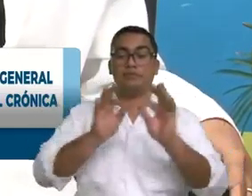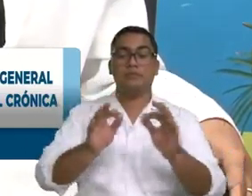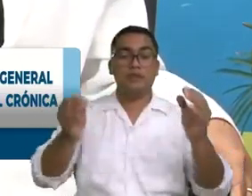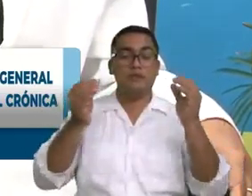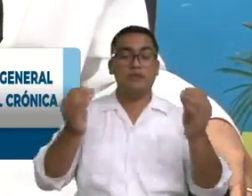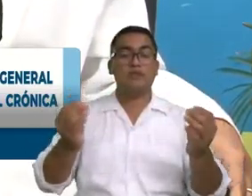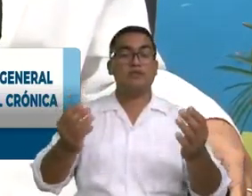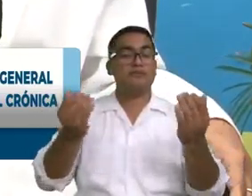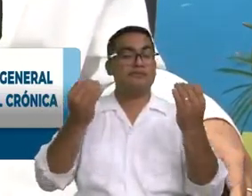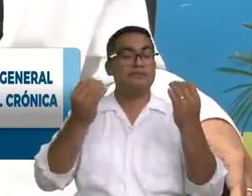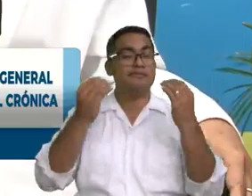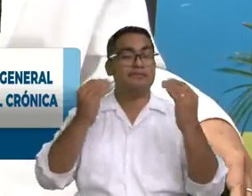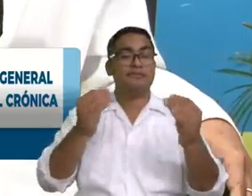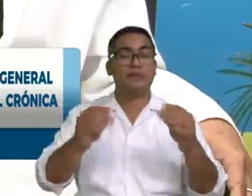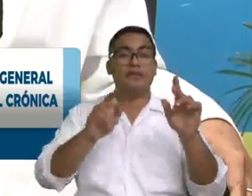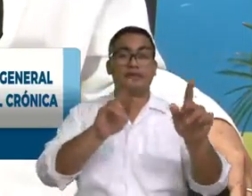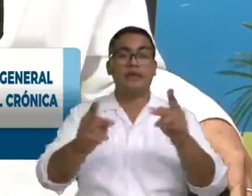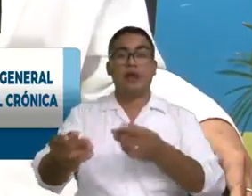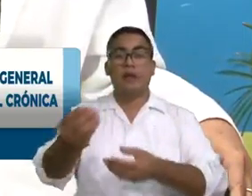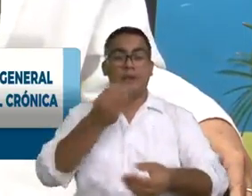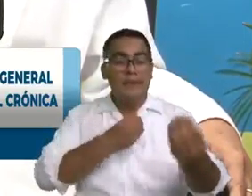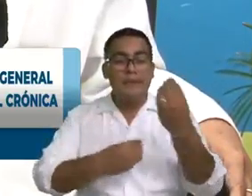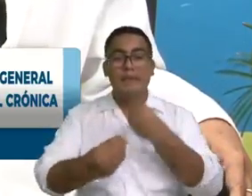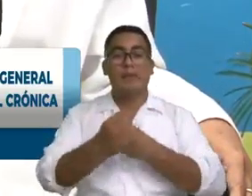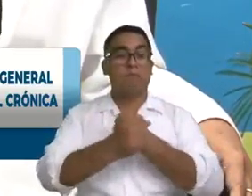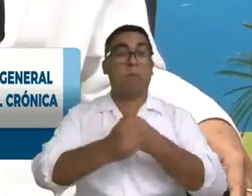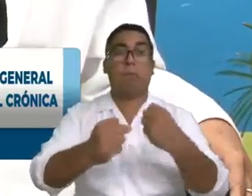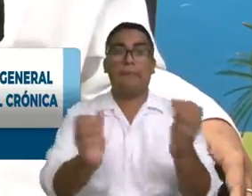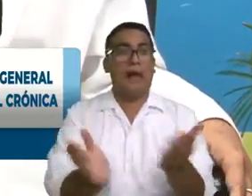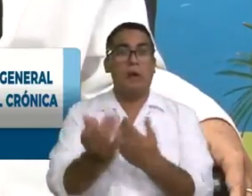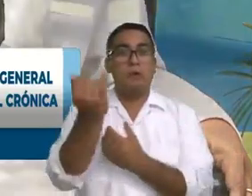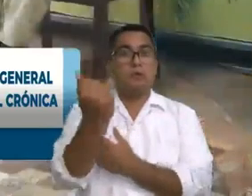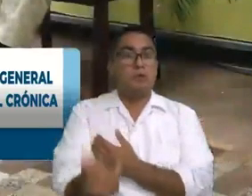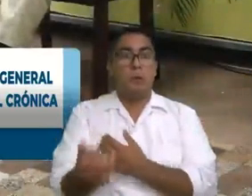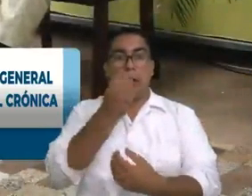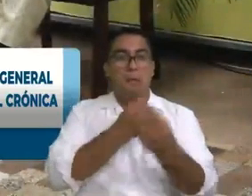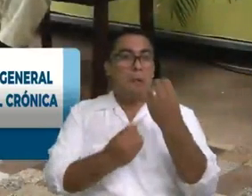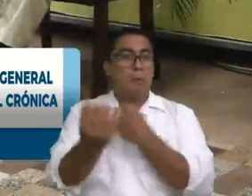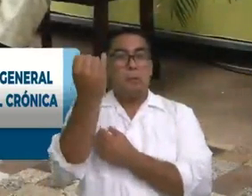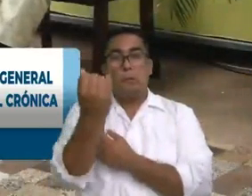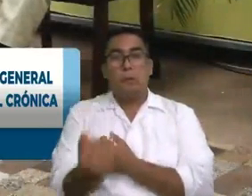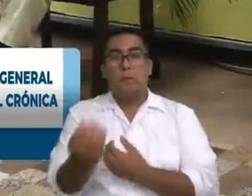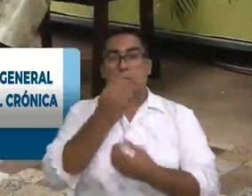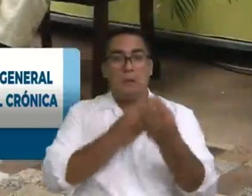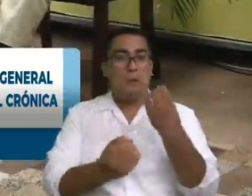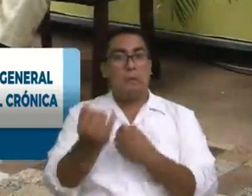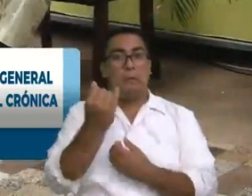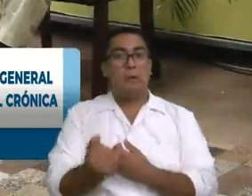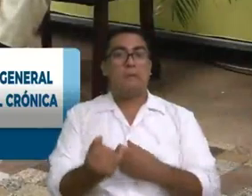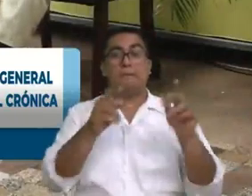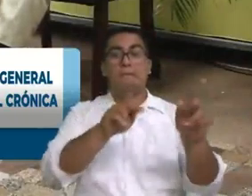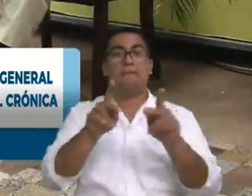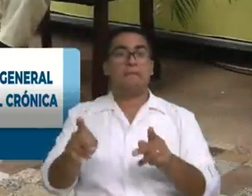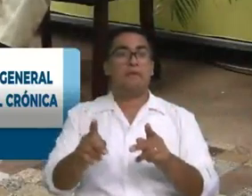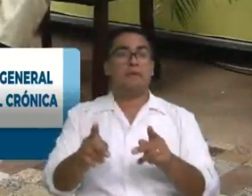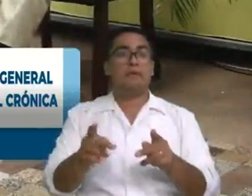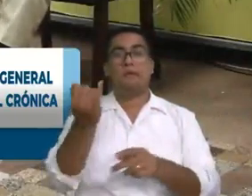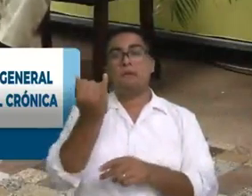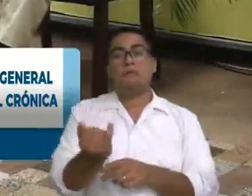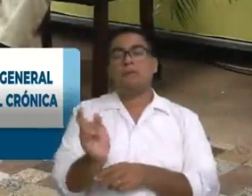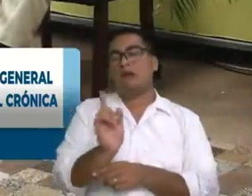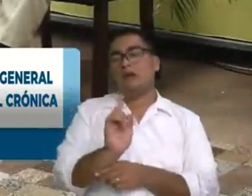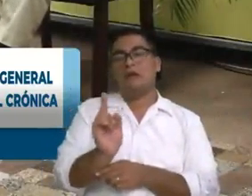Y hay personas que comen y no engordan, eso que dice usted es muy interesante. Así es. Engorda, y otras que no quieren, no comen